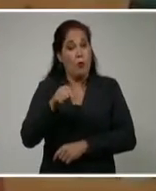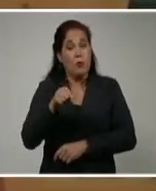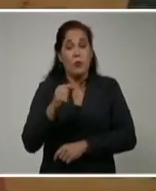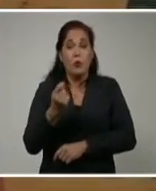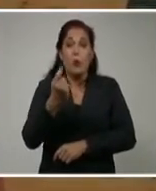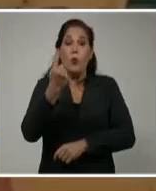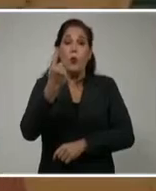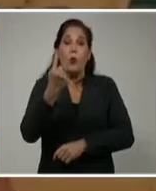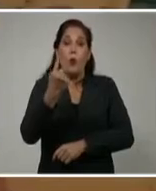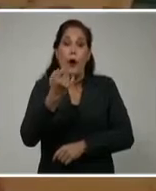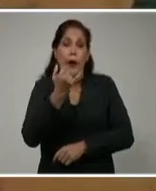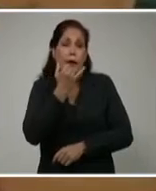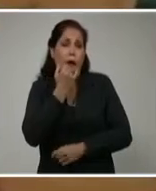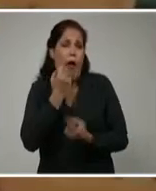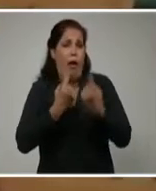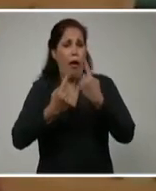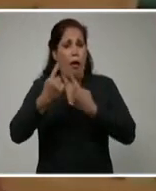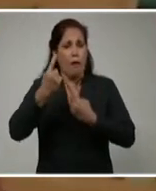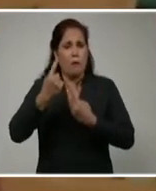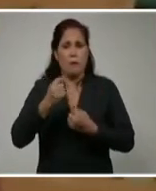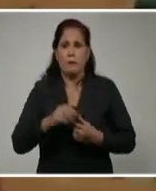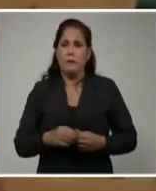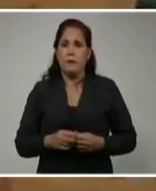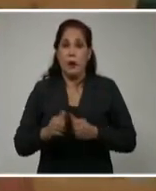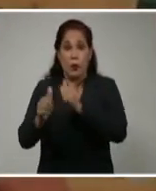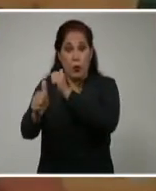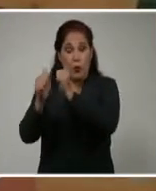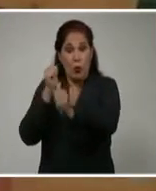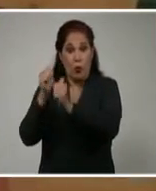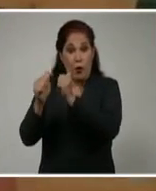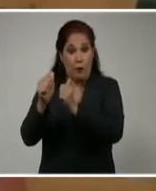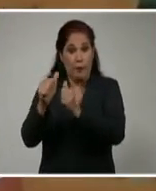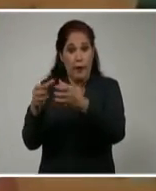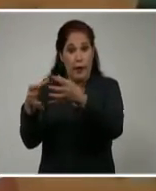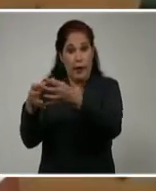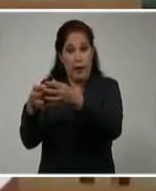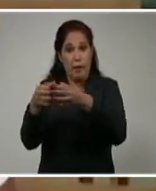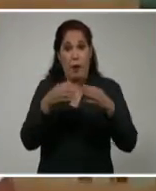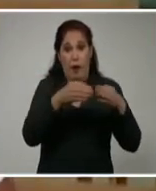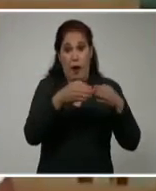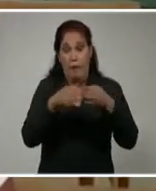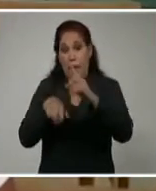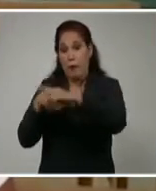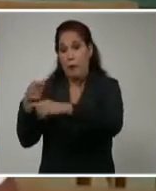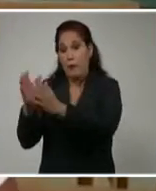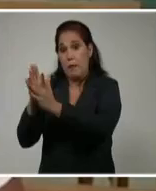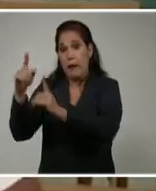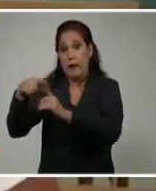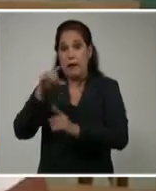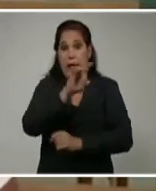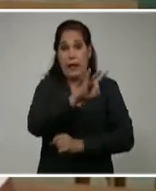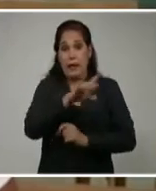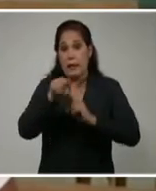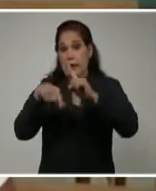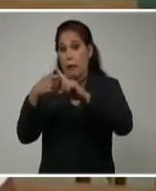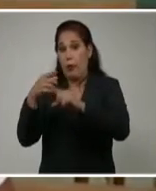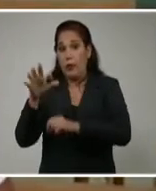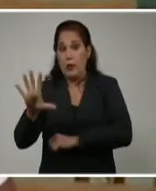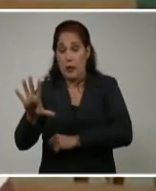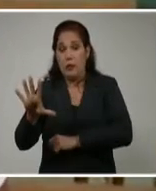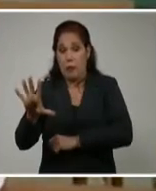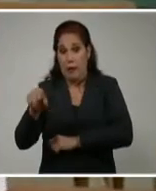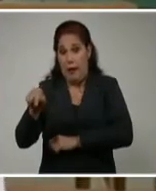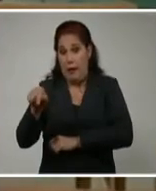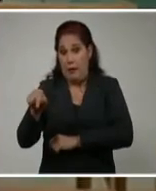solamente un marcador ampliado, el nocao que le propinó el equipo de Granma Matanzas de 15 por 5 en el cuarto